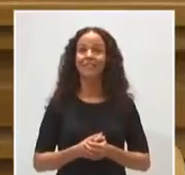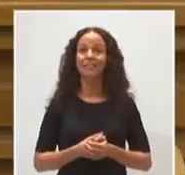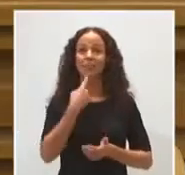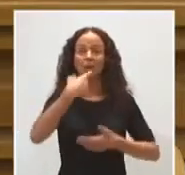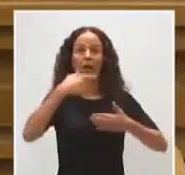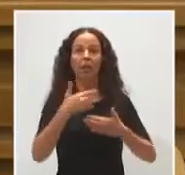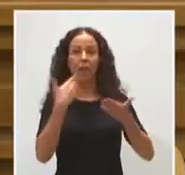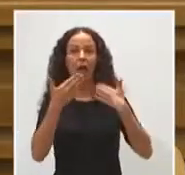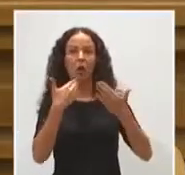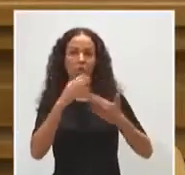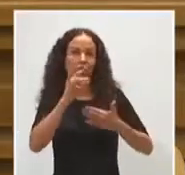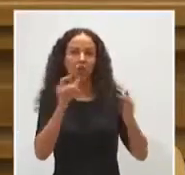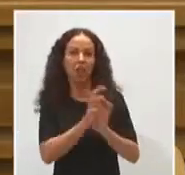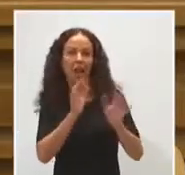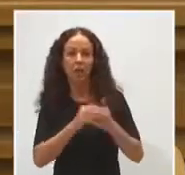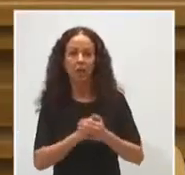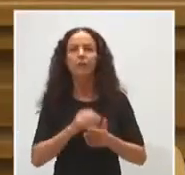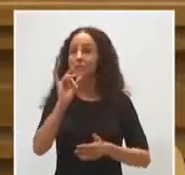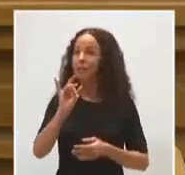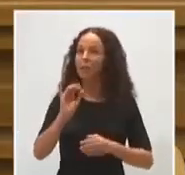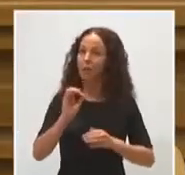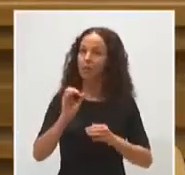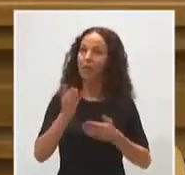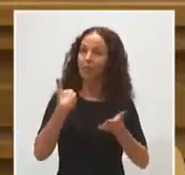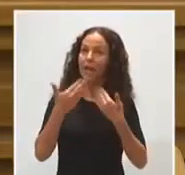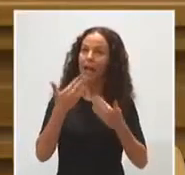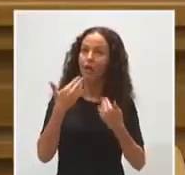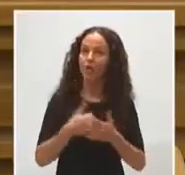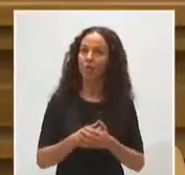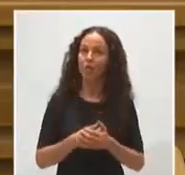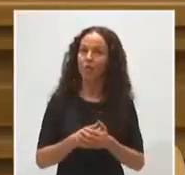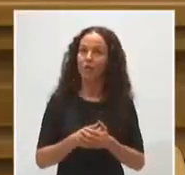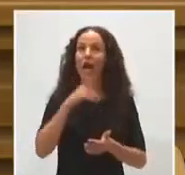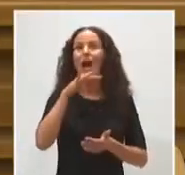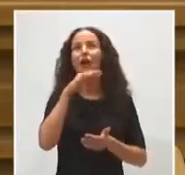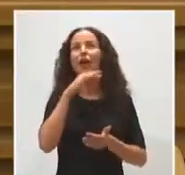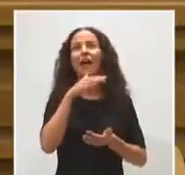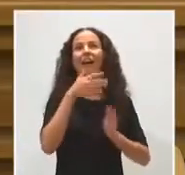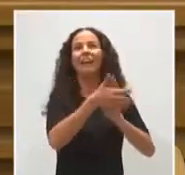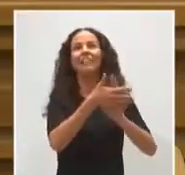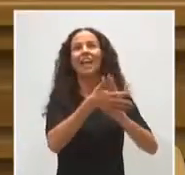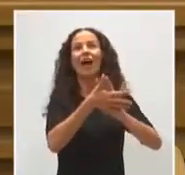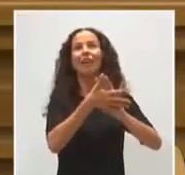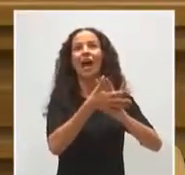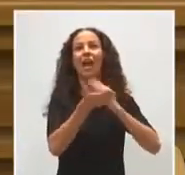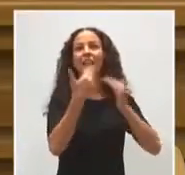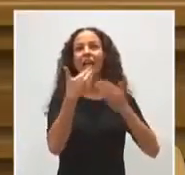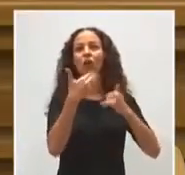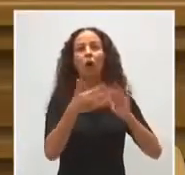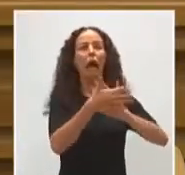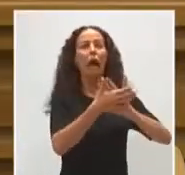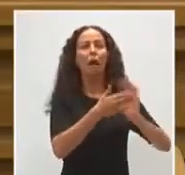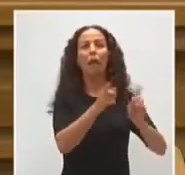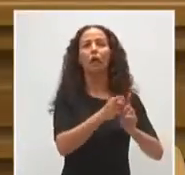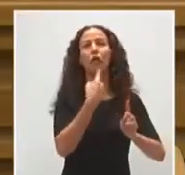es una obviedad y diálogo ahora que se habla del diálogo ya cualquier conversación le llaman diálogo no